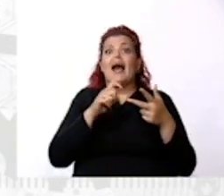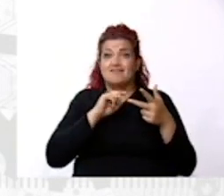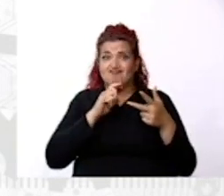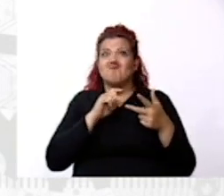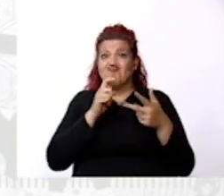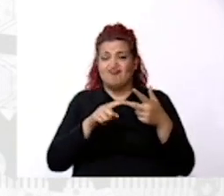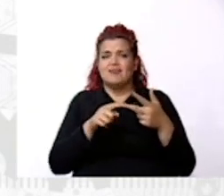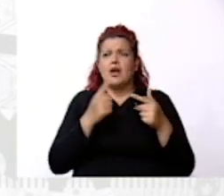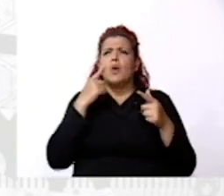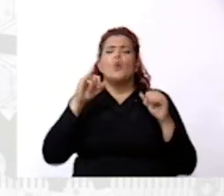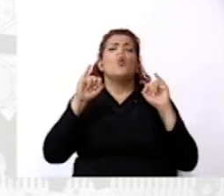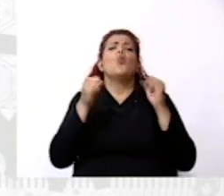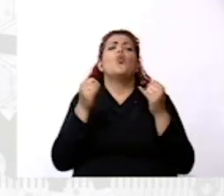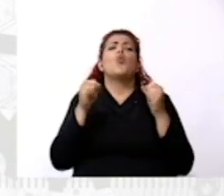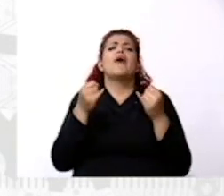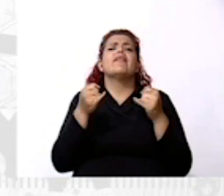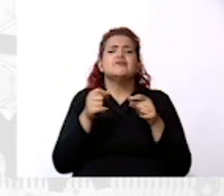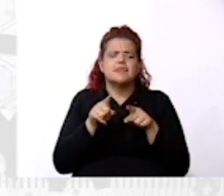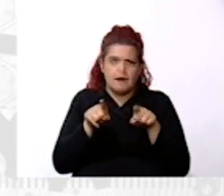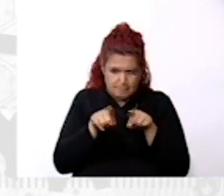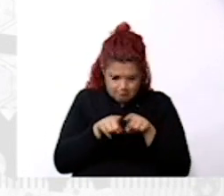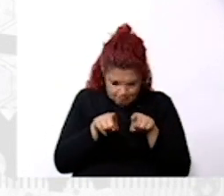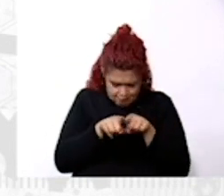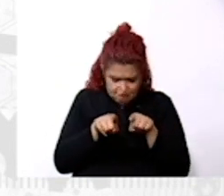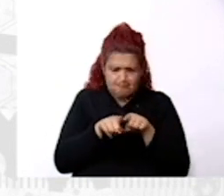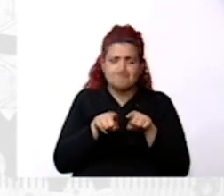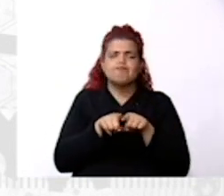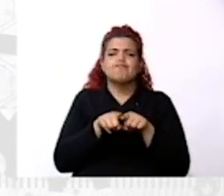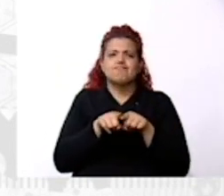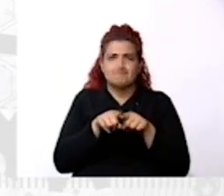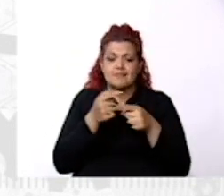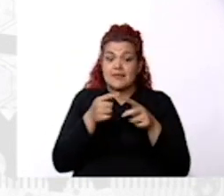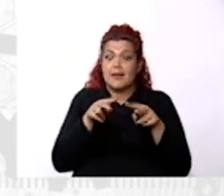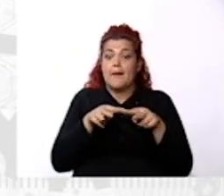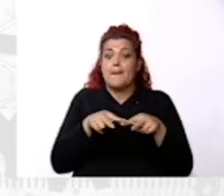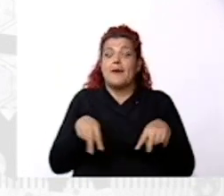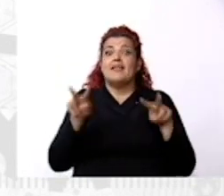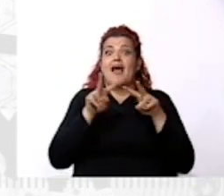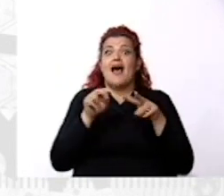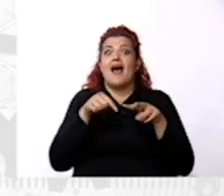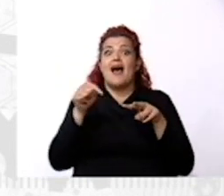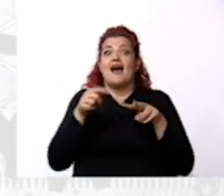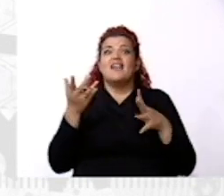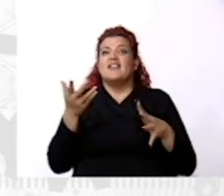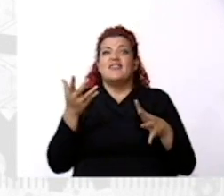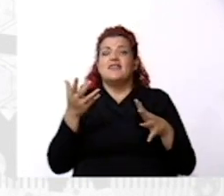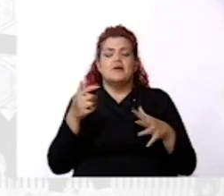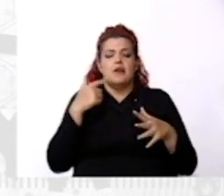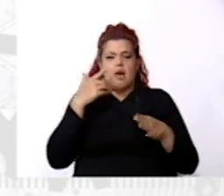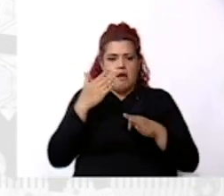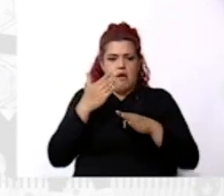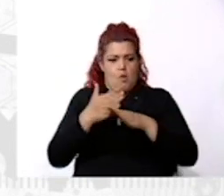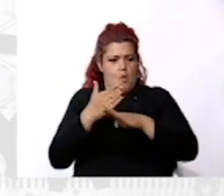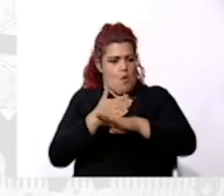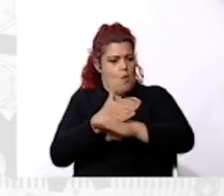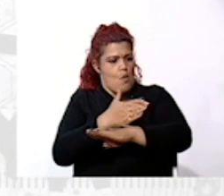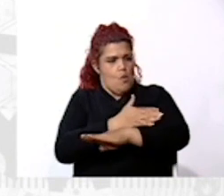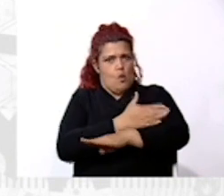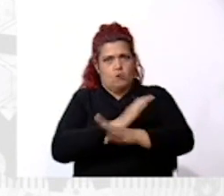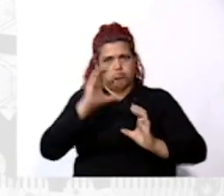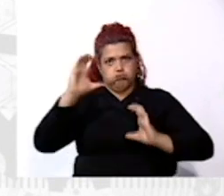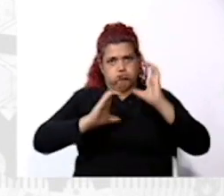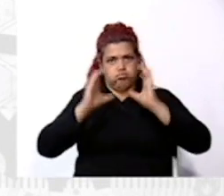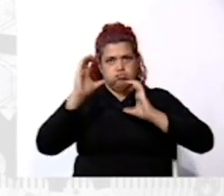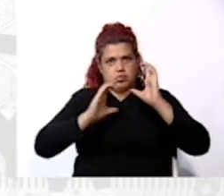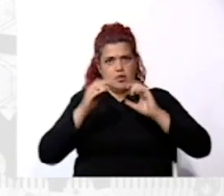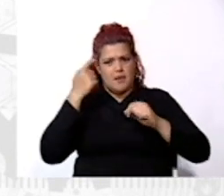juguetes también son una ventaja que tenemos con todos los adelantos científicos que nos ayuda a